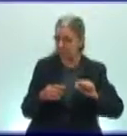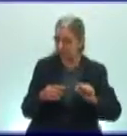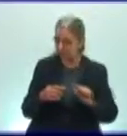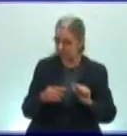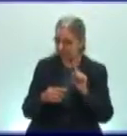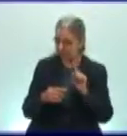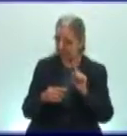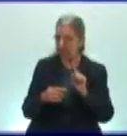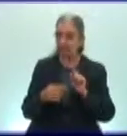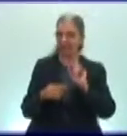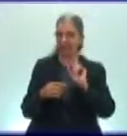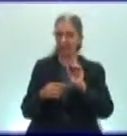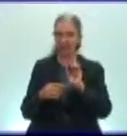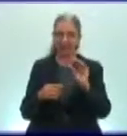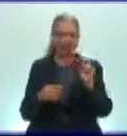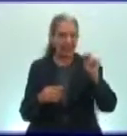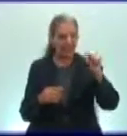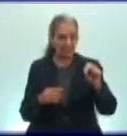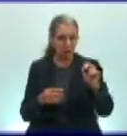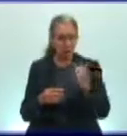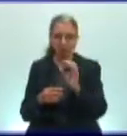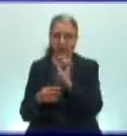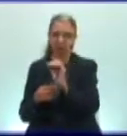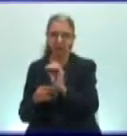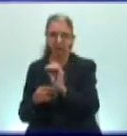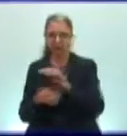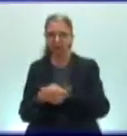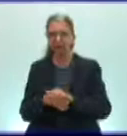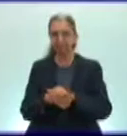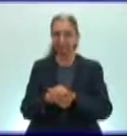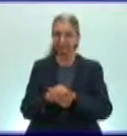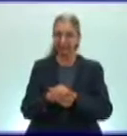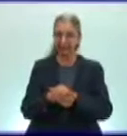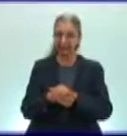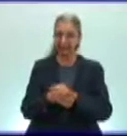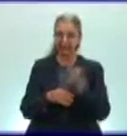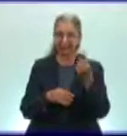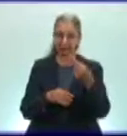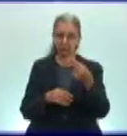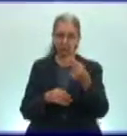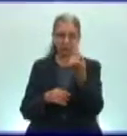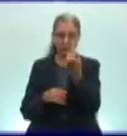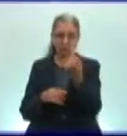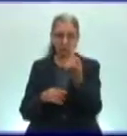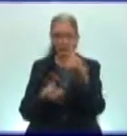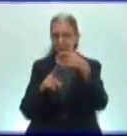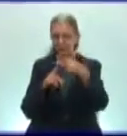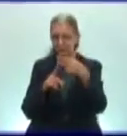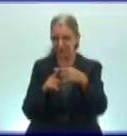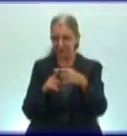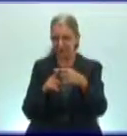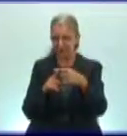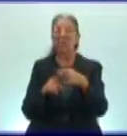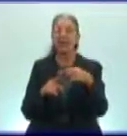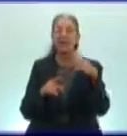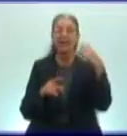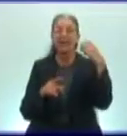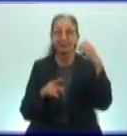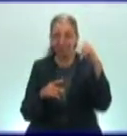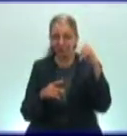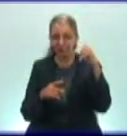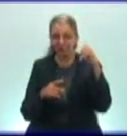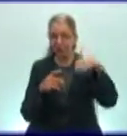y tienen un valor de carga positivo, es 1 positivo. Los electrones, como ya ustedes conocen, se encuentran